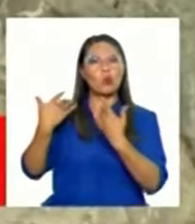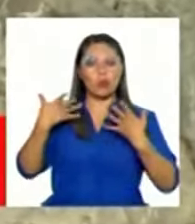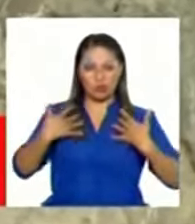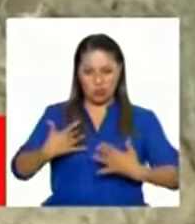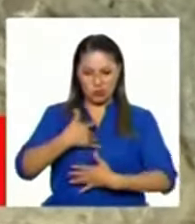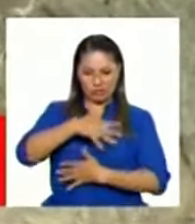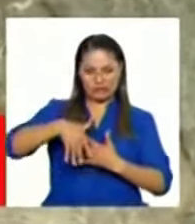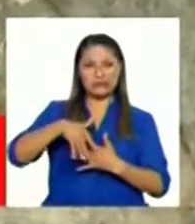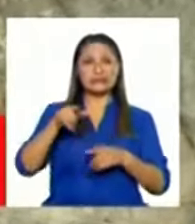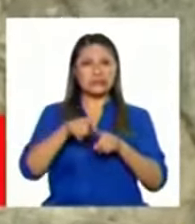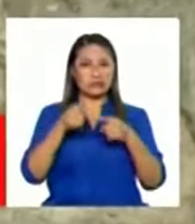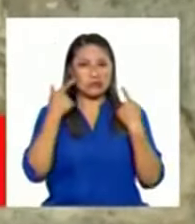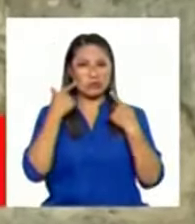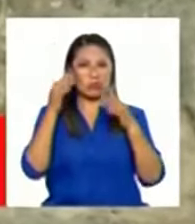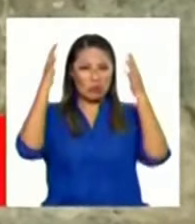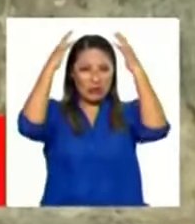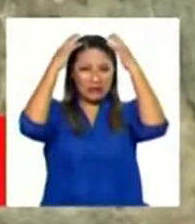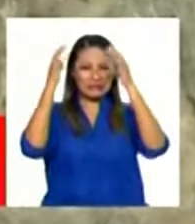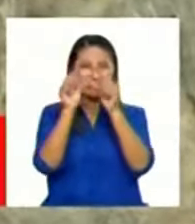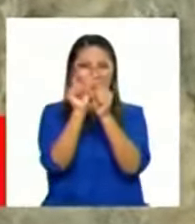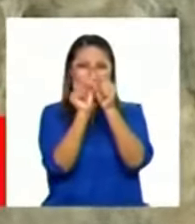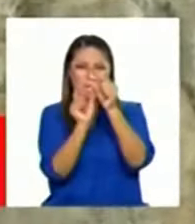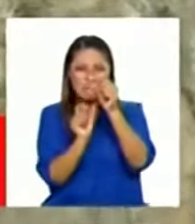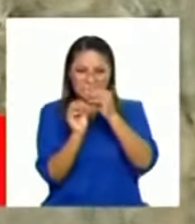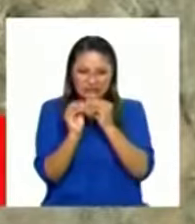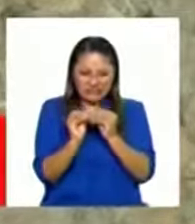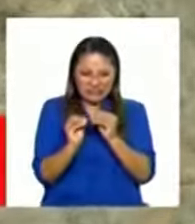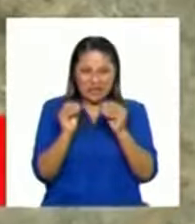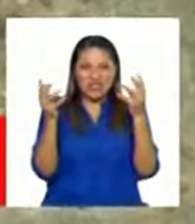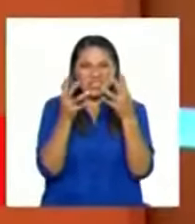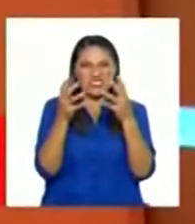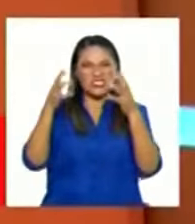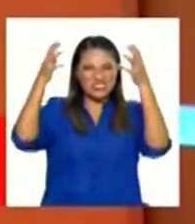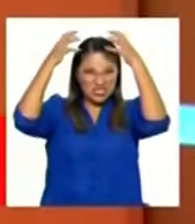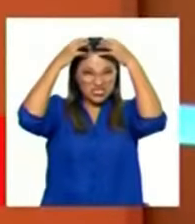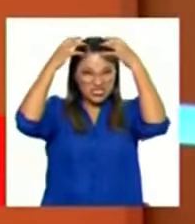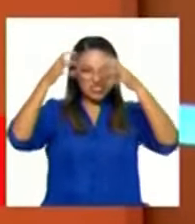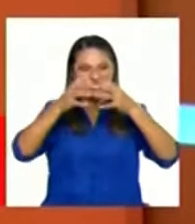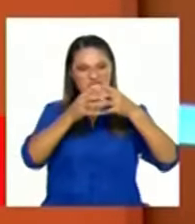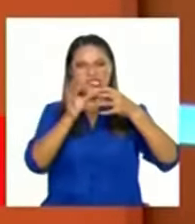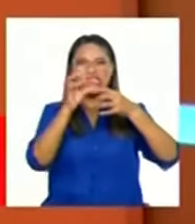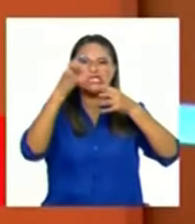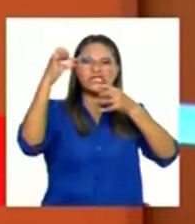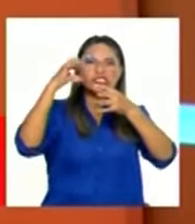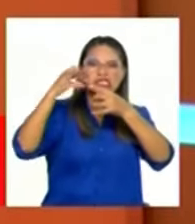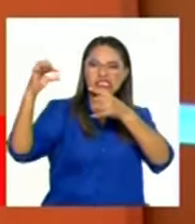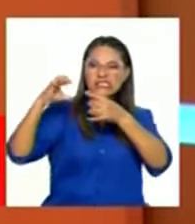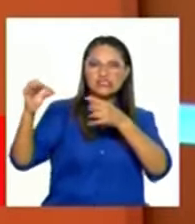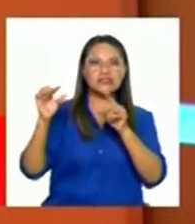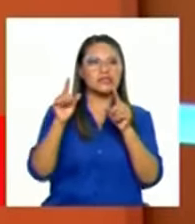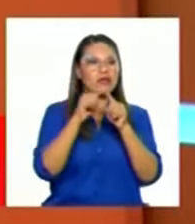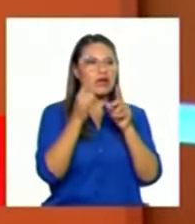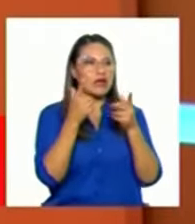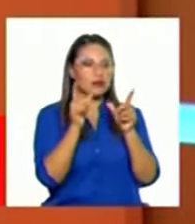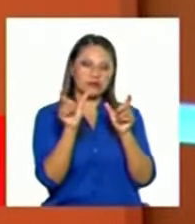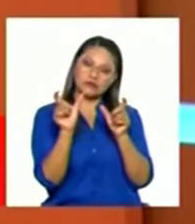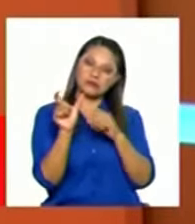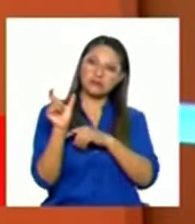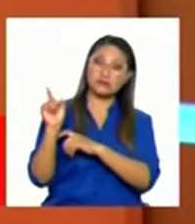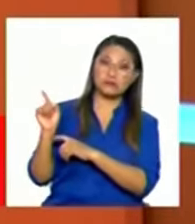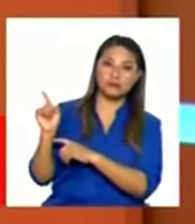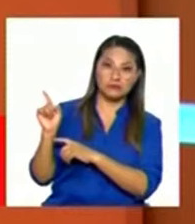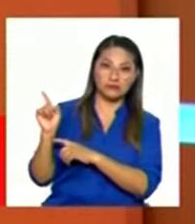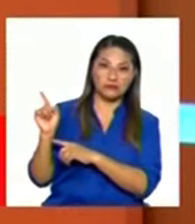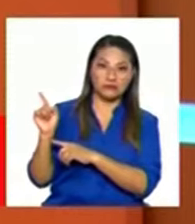le lastimaron el nervio mediano por el tamaño que tenían los clavos. El clavo era ¿de ese tamaño? Más o menos entre 13